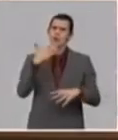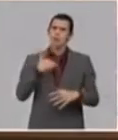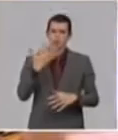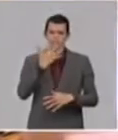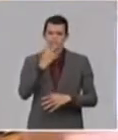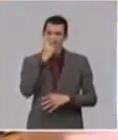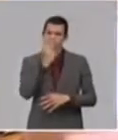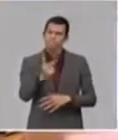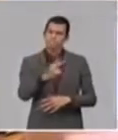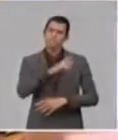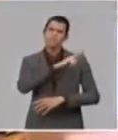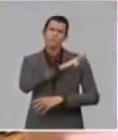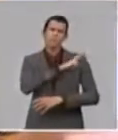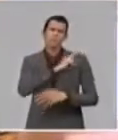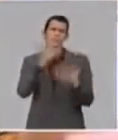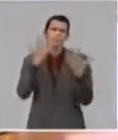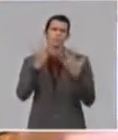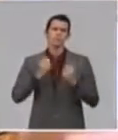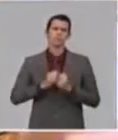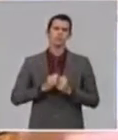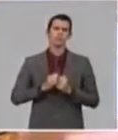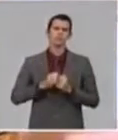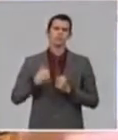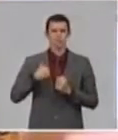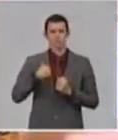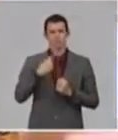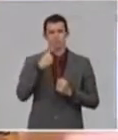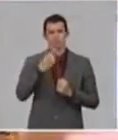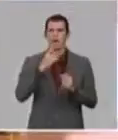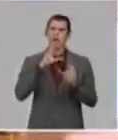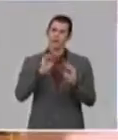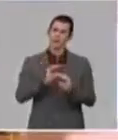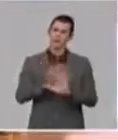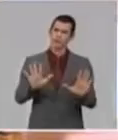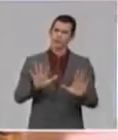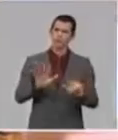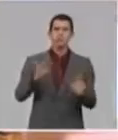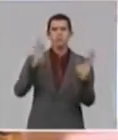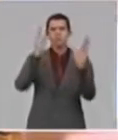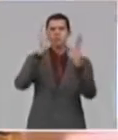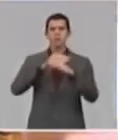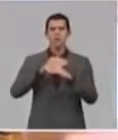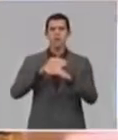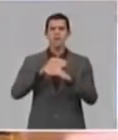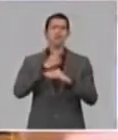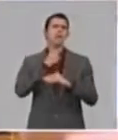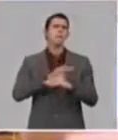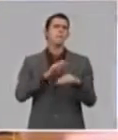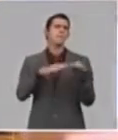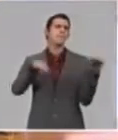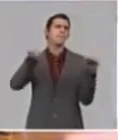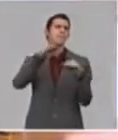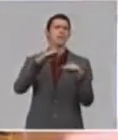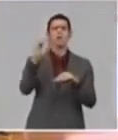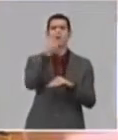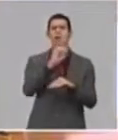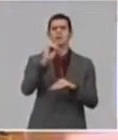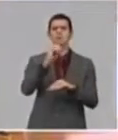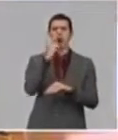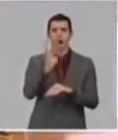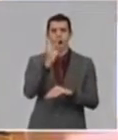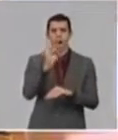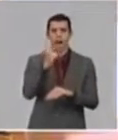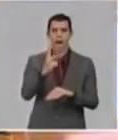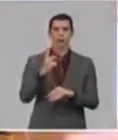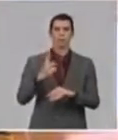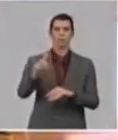Yo quiero decir que esto no es un trabajo de ningún organismo en particular. Esto es un trabajo conjunto con todos los factores de la